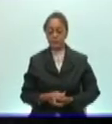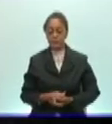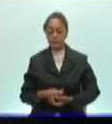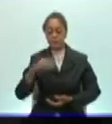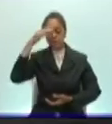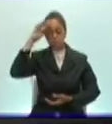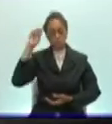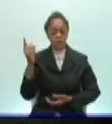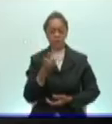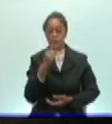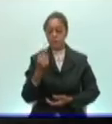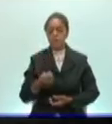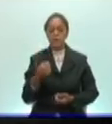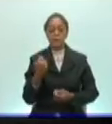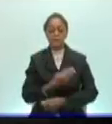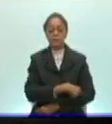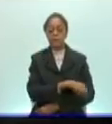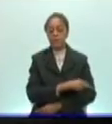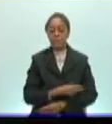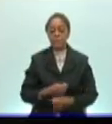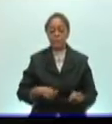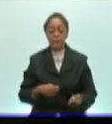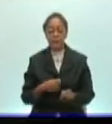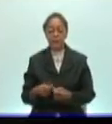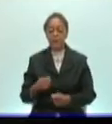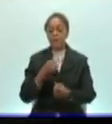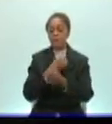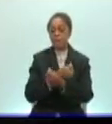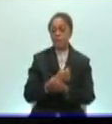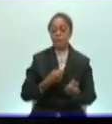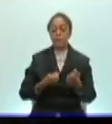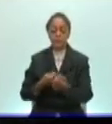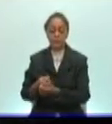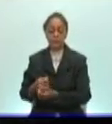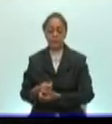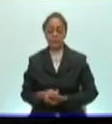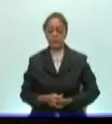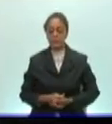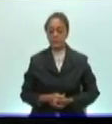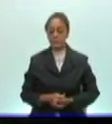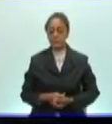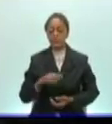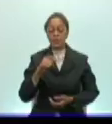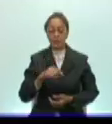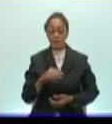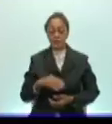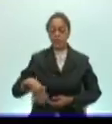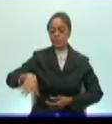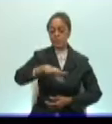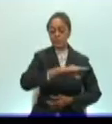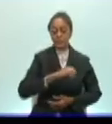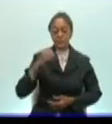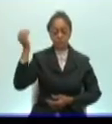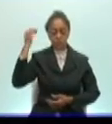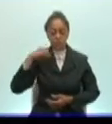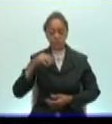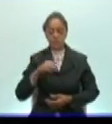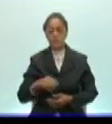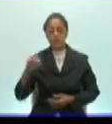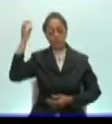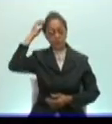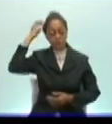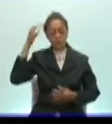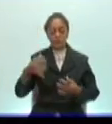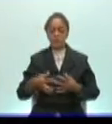Cuba no era el primer país en peligro de ser agredido. En este hemisferio todo el mundo sabe que el gobierno de los